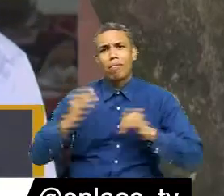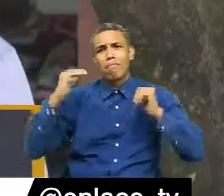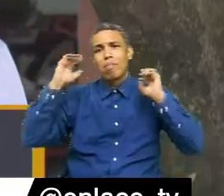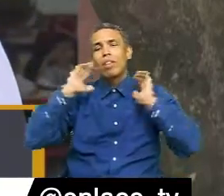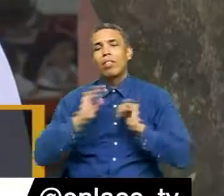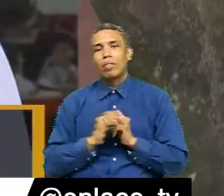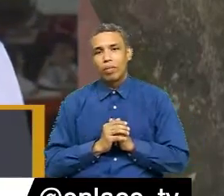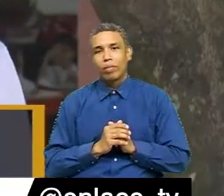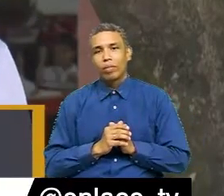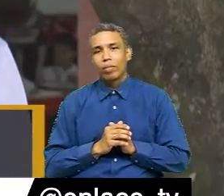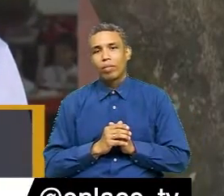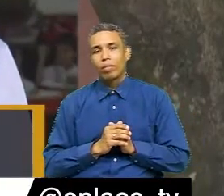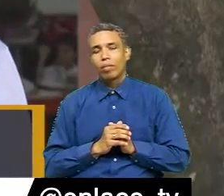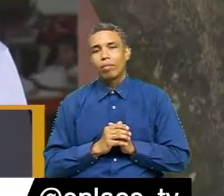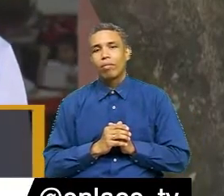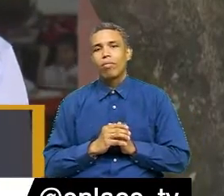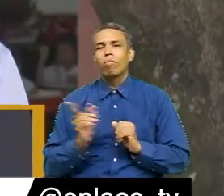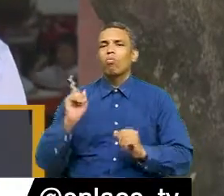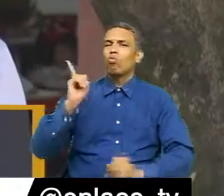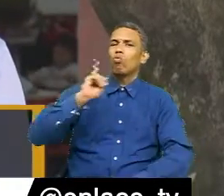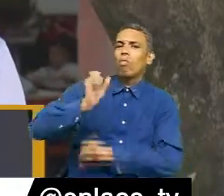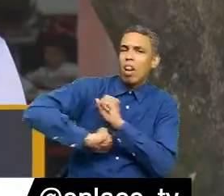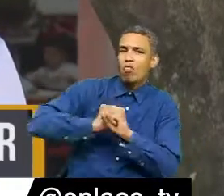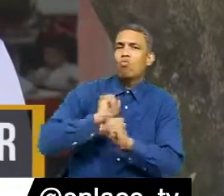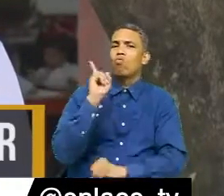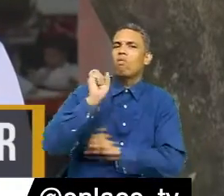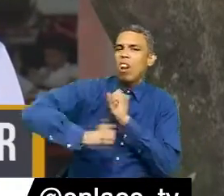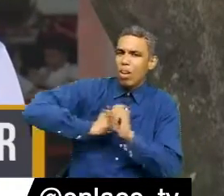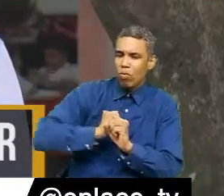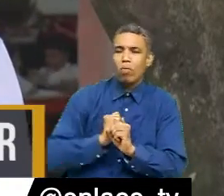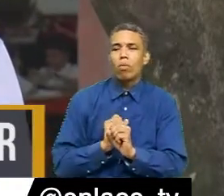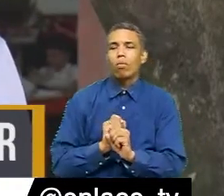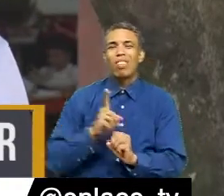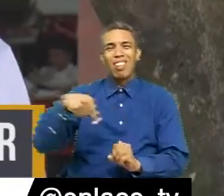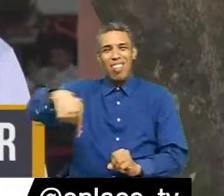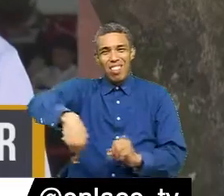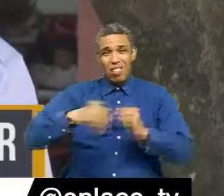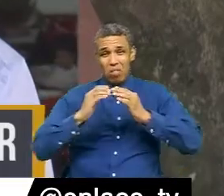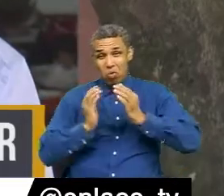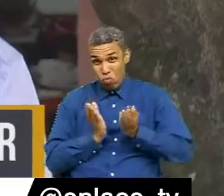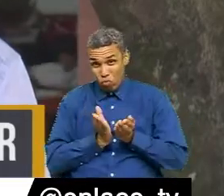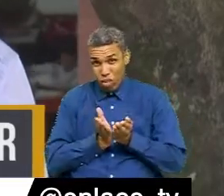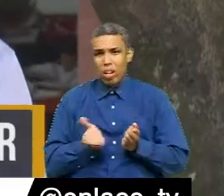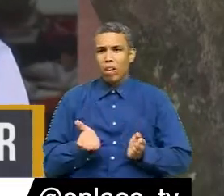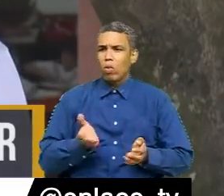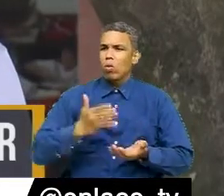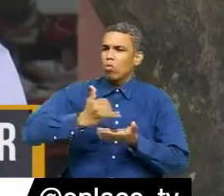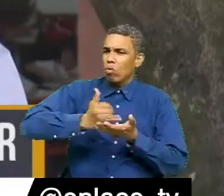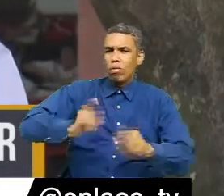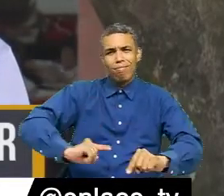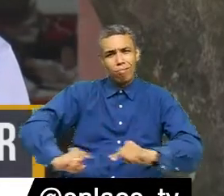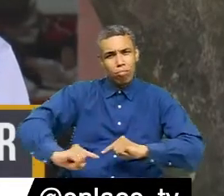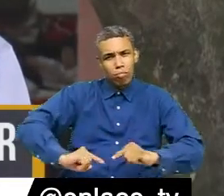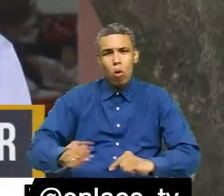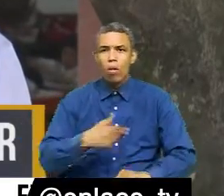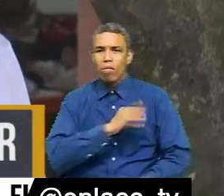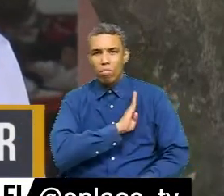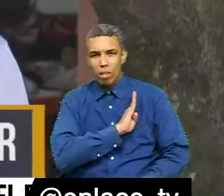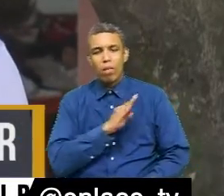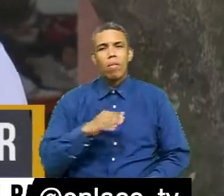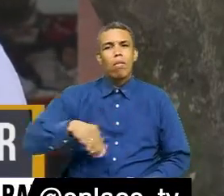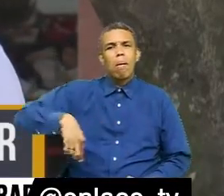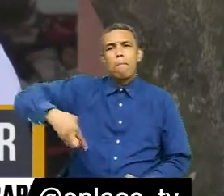hecho, porque cada año para nosotros es un reto, para toda la institución, para todos nuestros docentes de primaria y bachillerato, porque esto